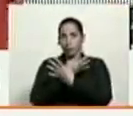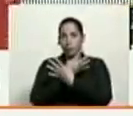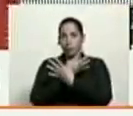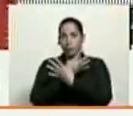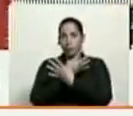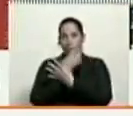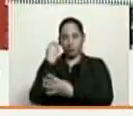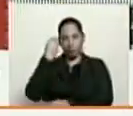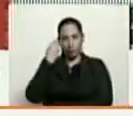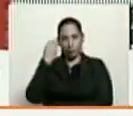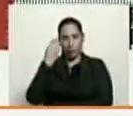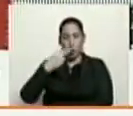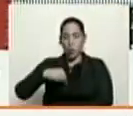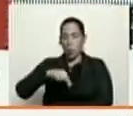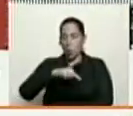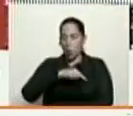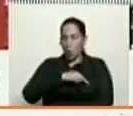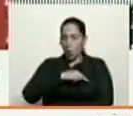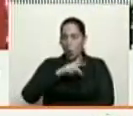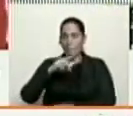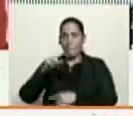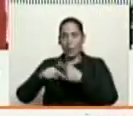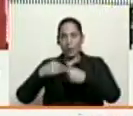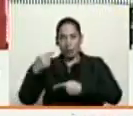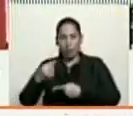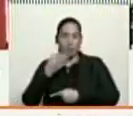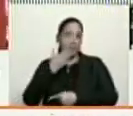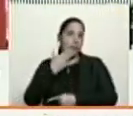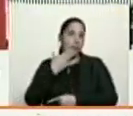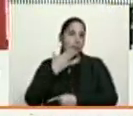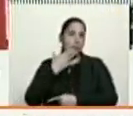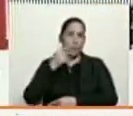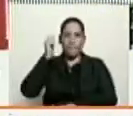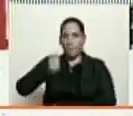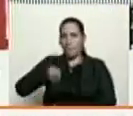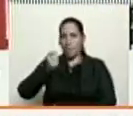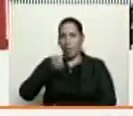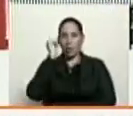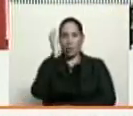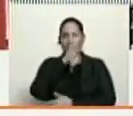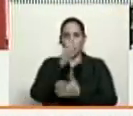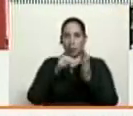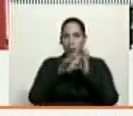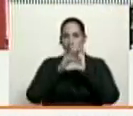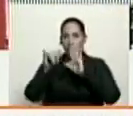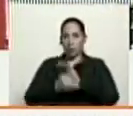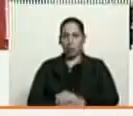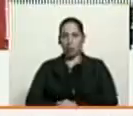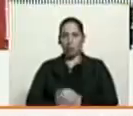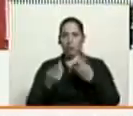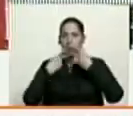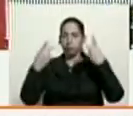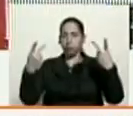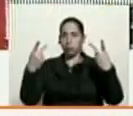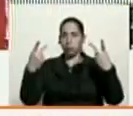creo que nosotros, por ejemplo, mañana vamos a sesionar en la Asamblea Nacional Constituyente para declarar el